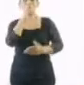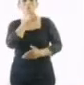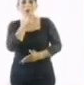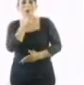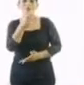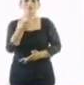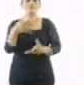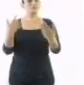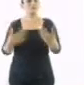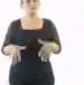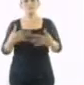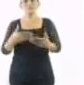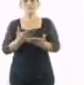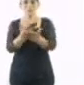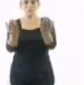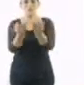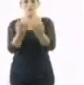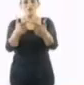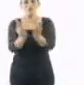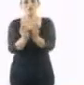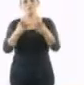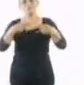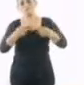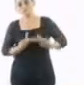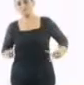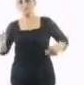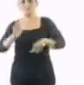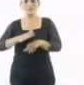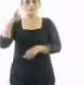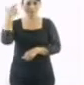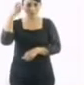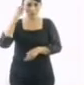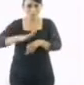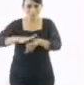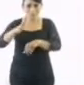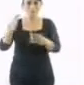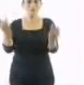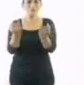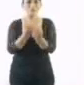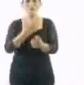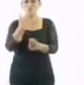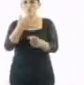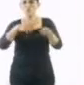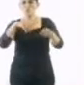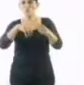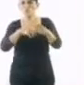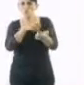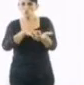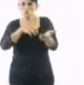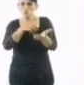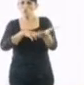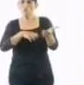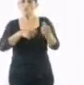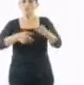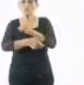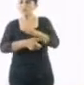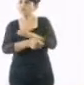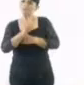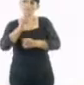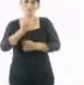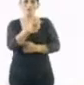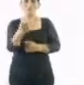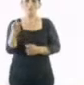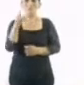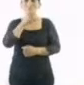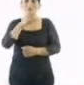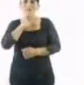de los queretanos y de los grupos más vulnerables. Soy queretana y no soporto la corrupción, la ineficiencia